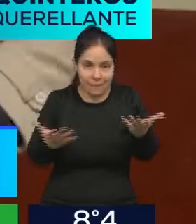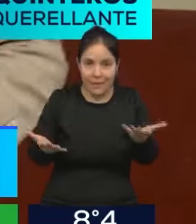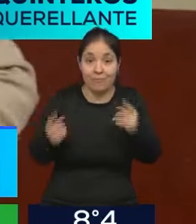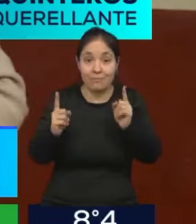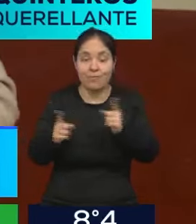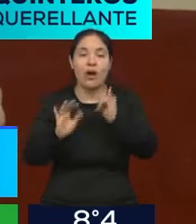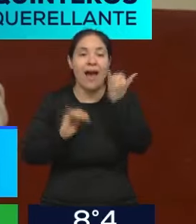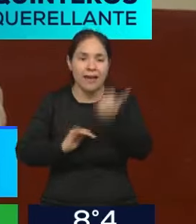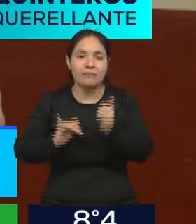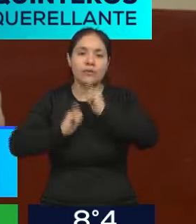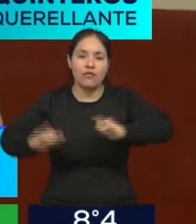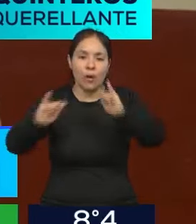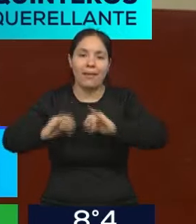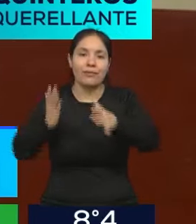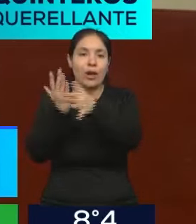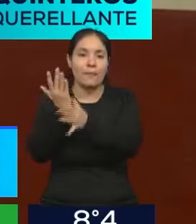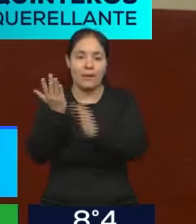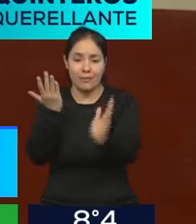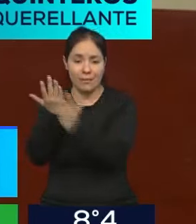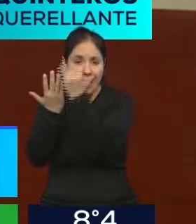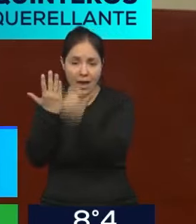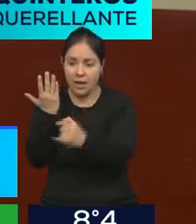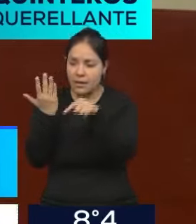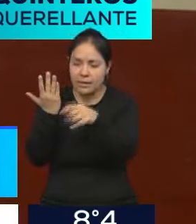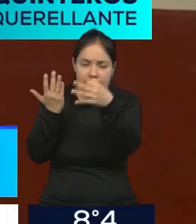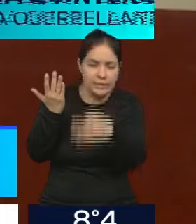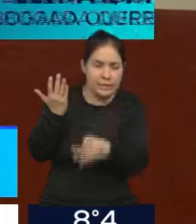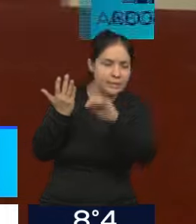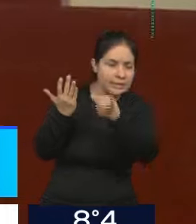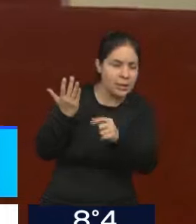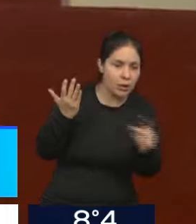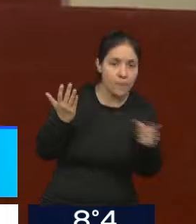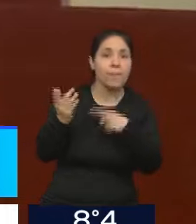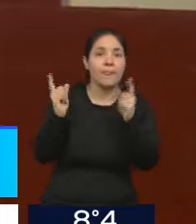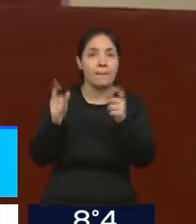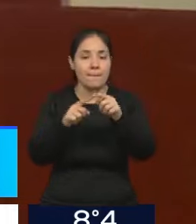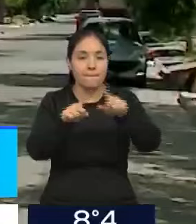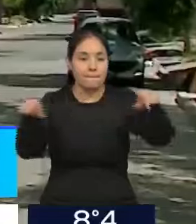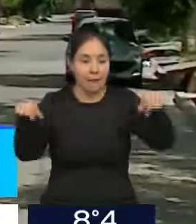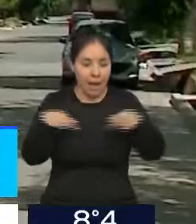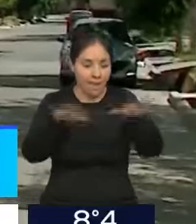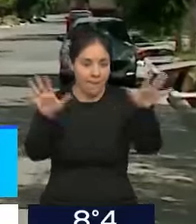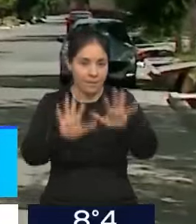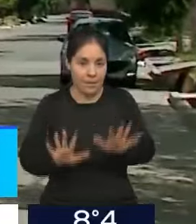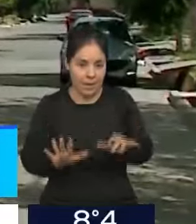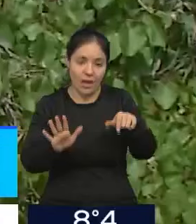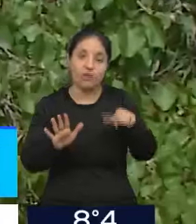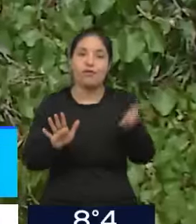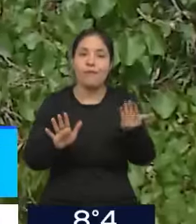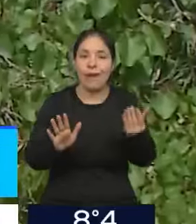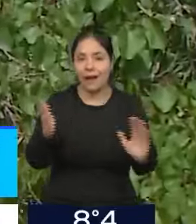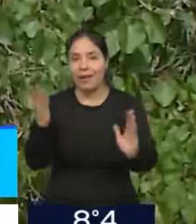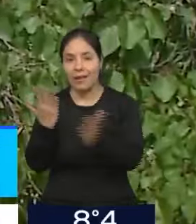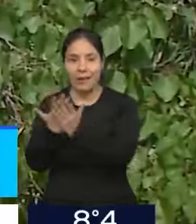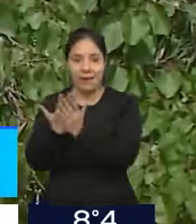la información que ya está en el expediente o no, y además se va a hacer una planimetría que no estaba en el expediente. Hasta ahora, el único dato